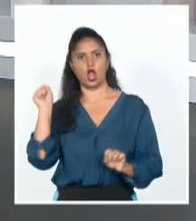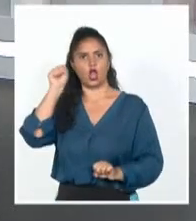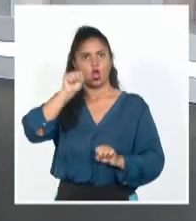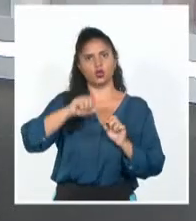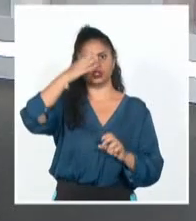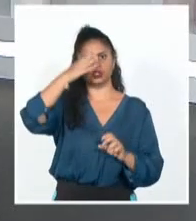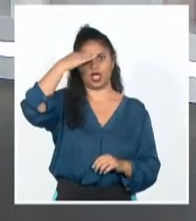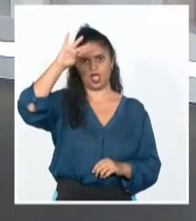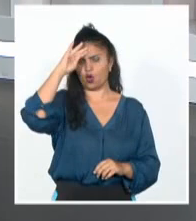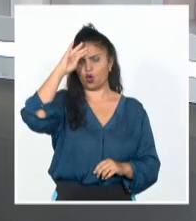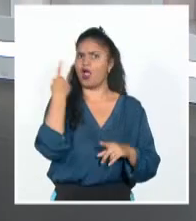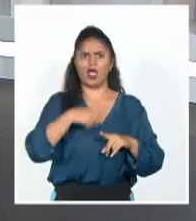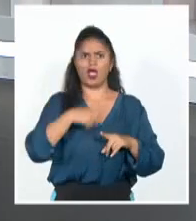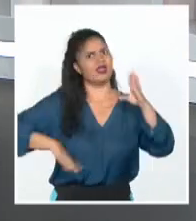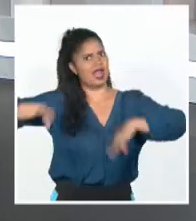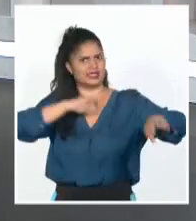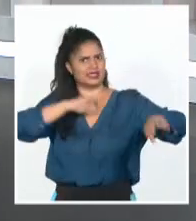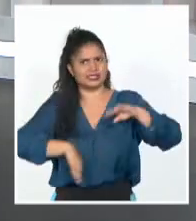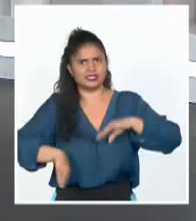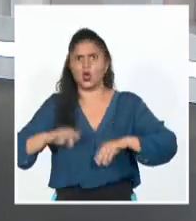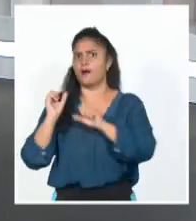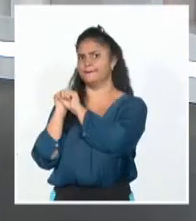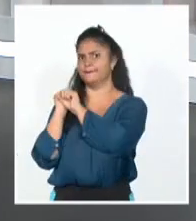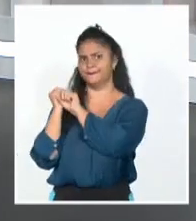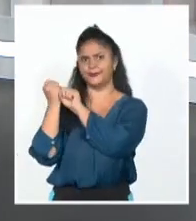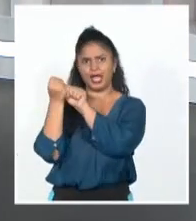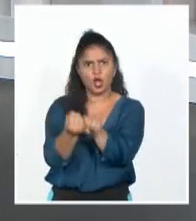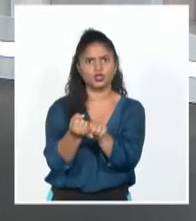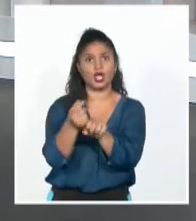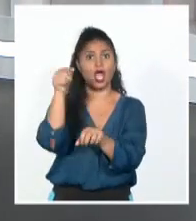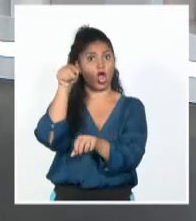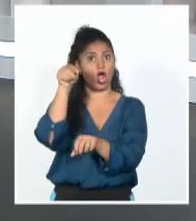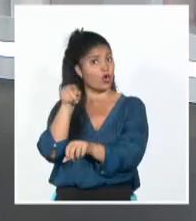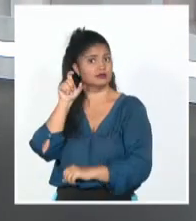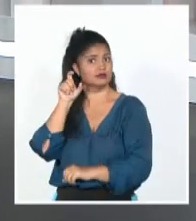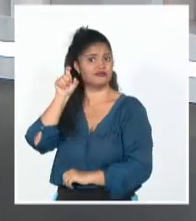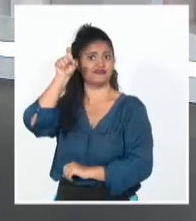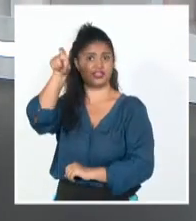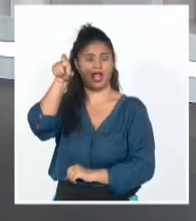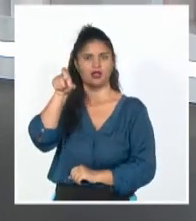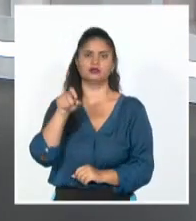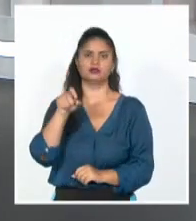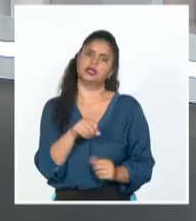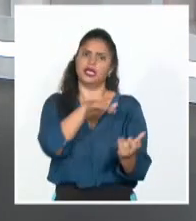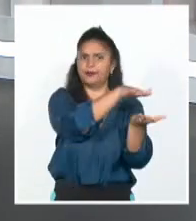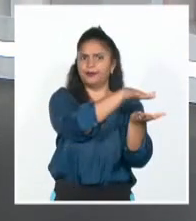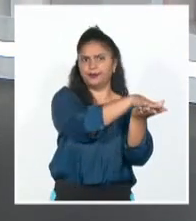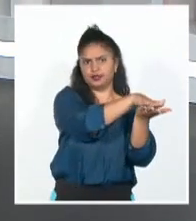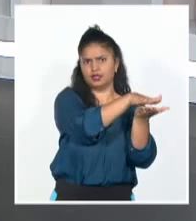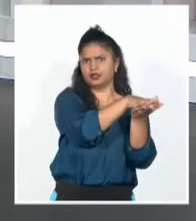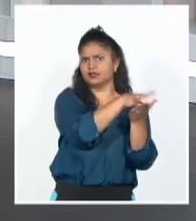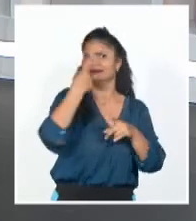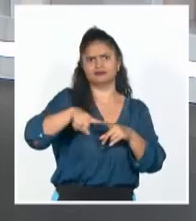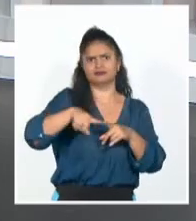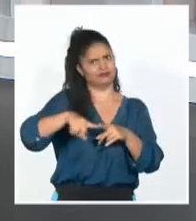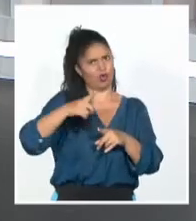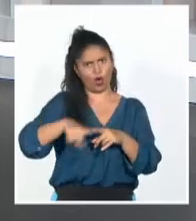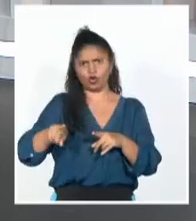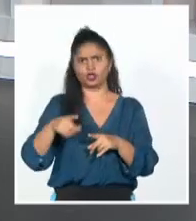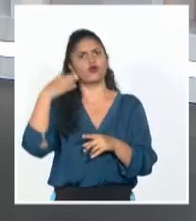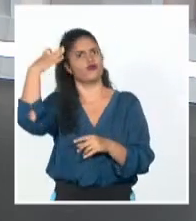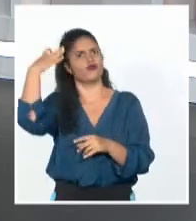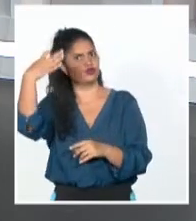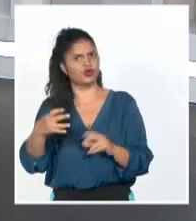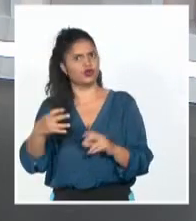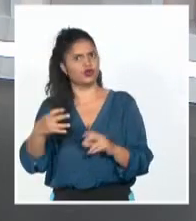la natación. La pelota se define hoy la final y todavía queda mucho por andar en los Juegos Centroamericanos. Buenas